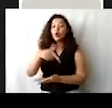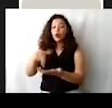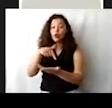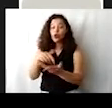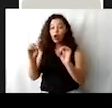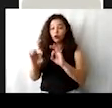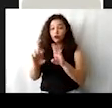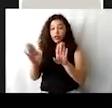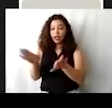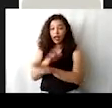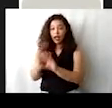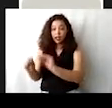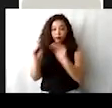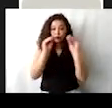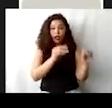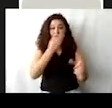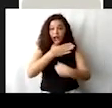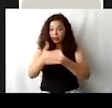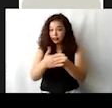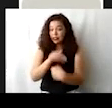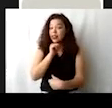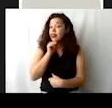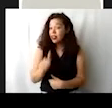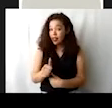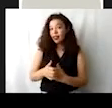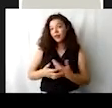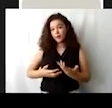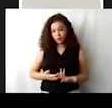prácticamente todas las consecuencias que tiene